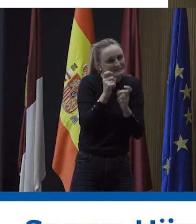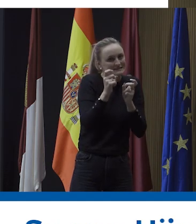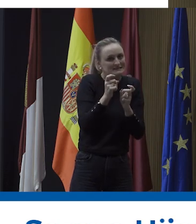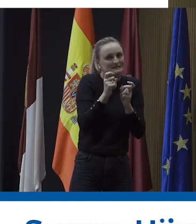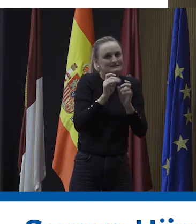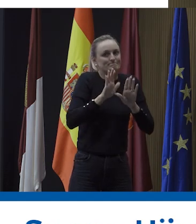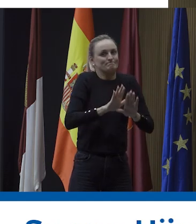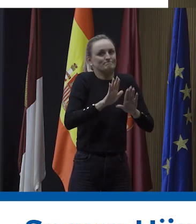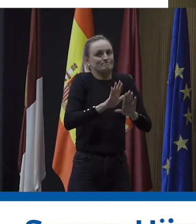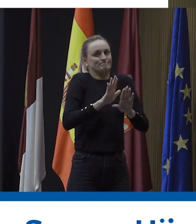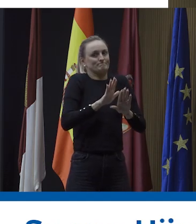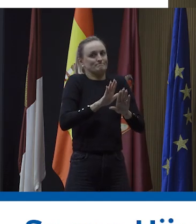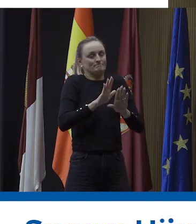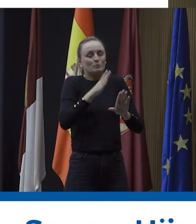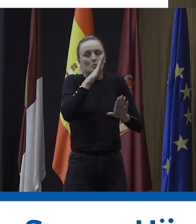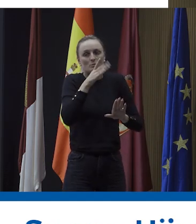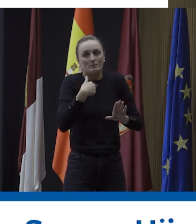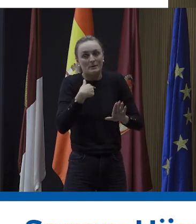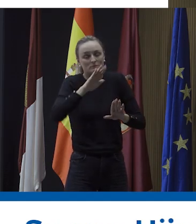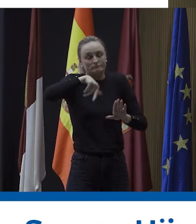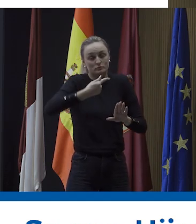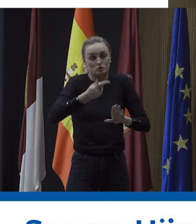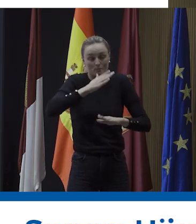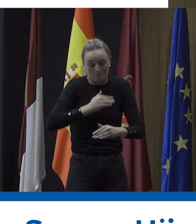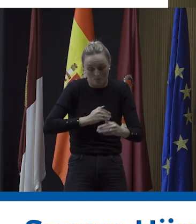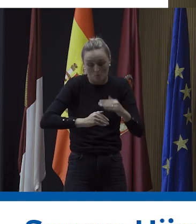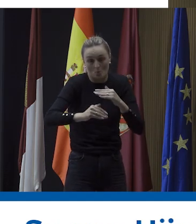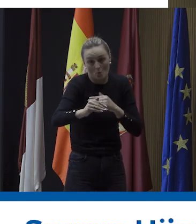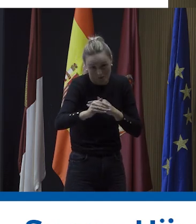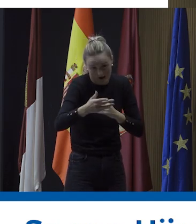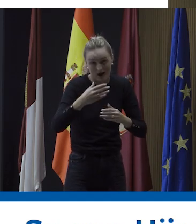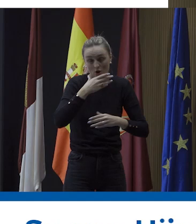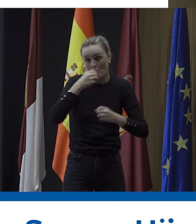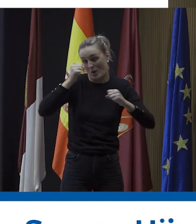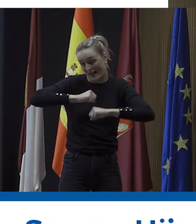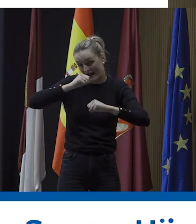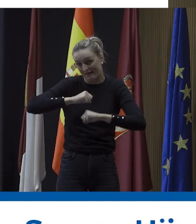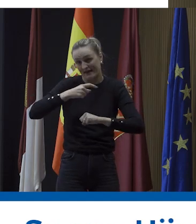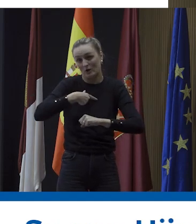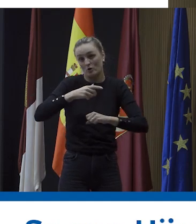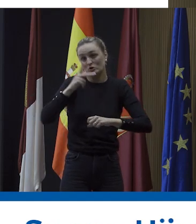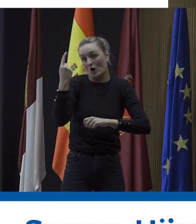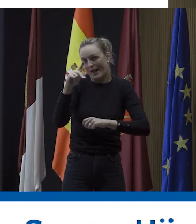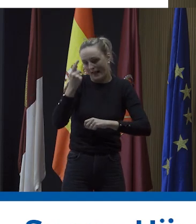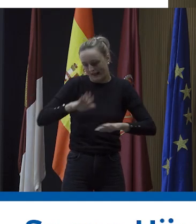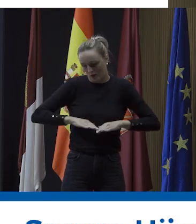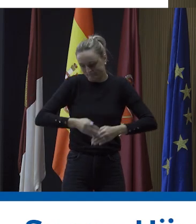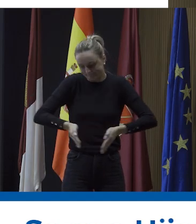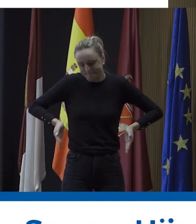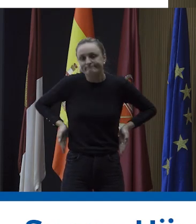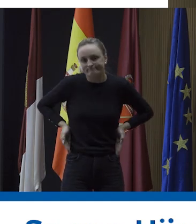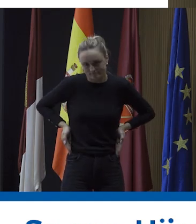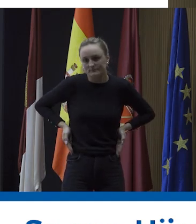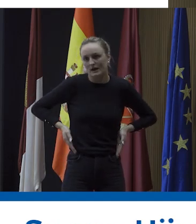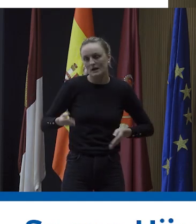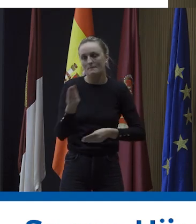porque nuestra tendencia con los años es a quedarnos con esos kilos, ¿vale?, en la zona abdominal, y entonces pues hay que